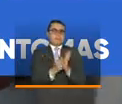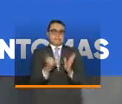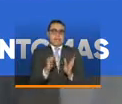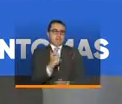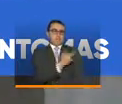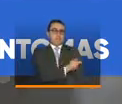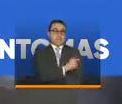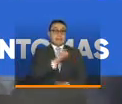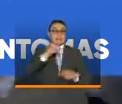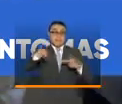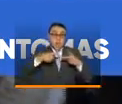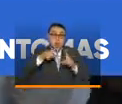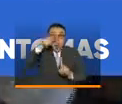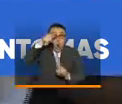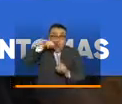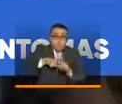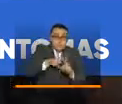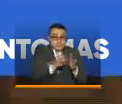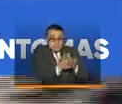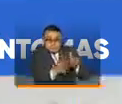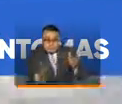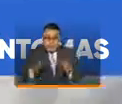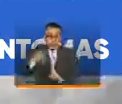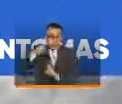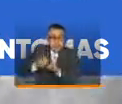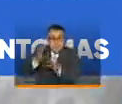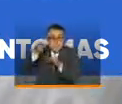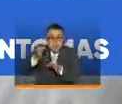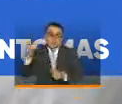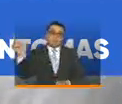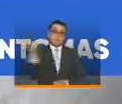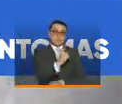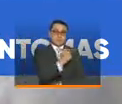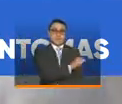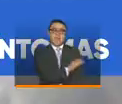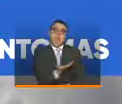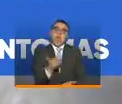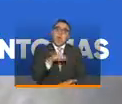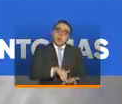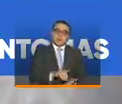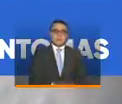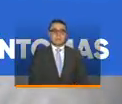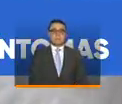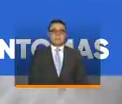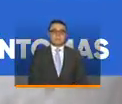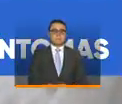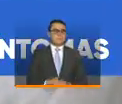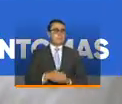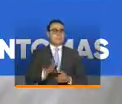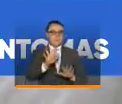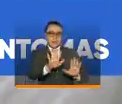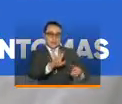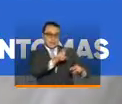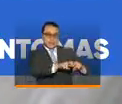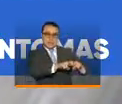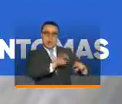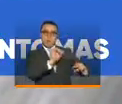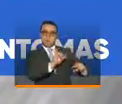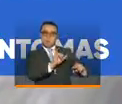dosis. Entonces, adelante, por favor. Va a estar en este servicio durante 15 o 30 minutos.